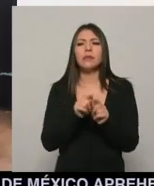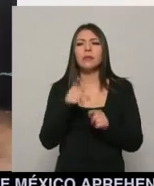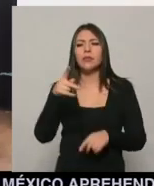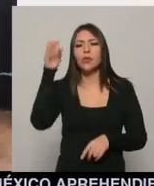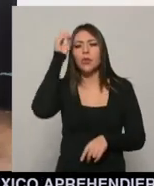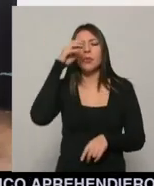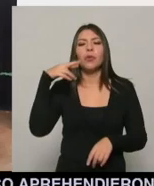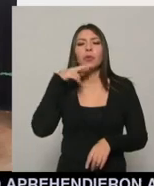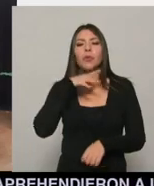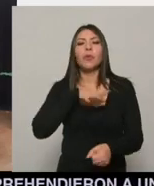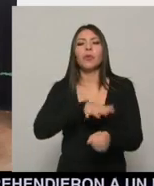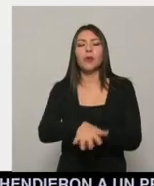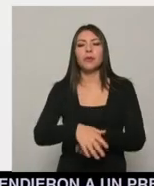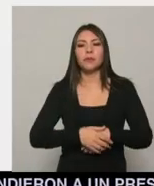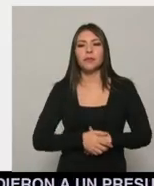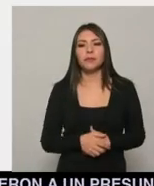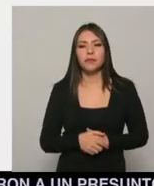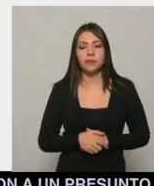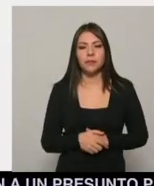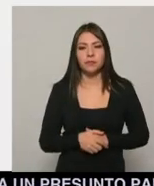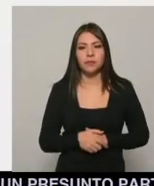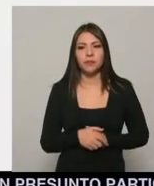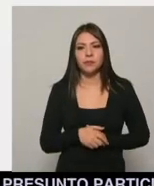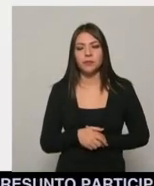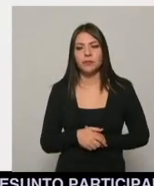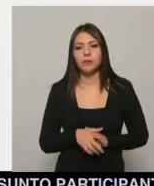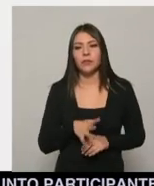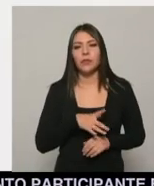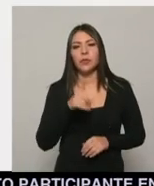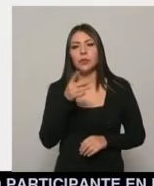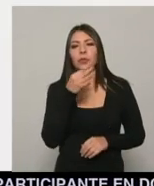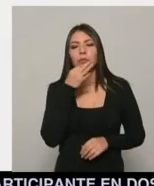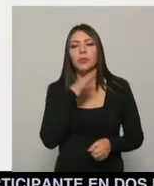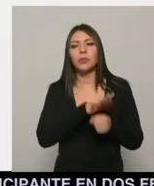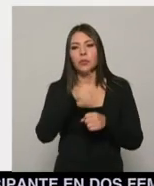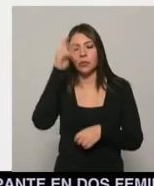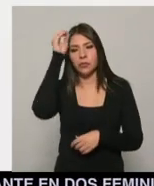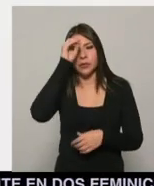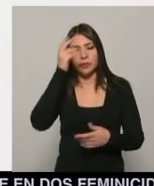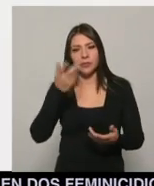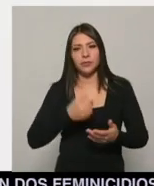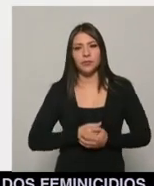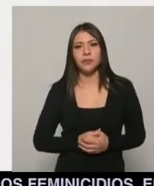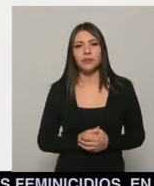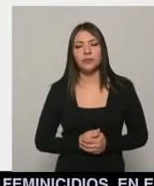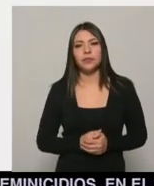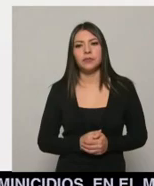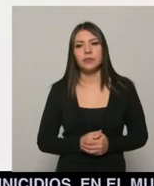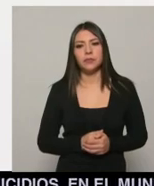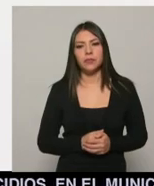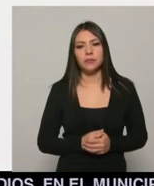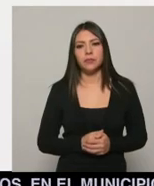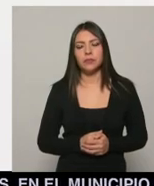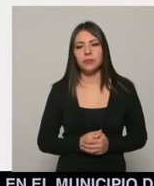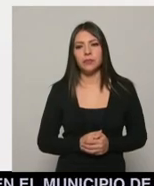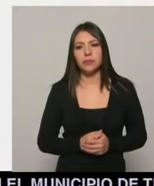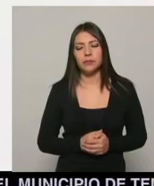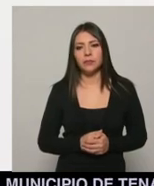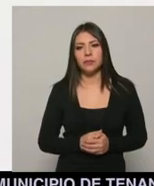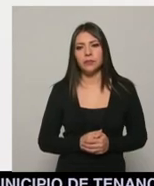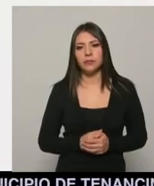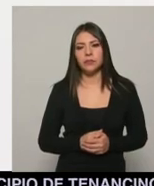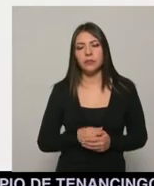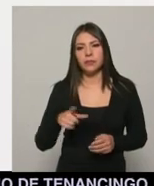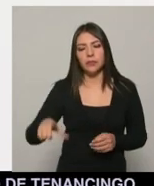conclusión? Del informe de... Sí, sobre un minuto, tenemos un minuto. Pues que el gobierno de la ciudad tiene que reforzar la estrategia de